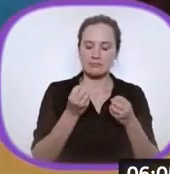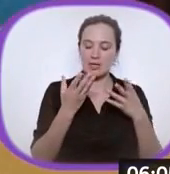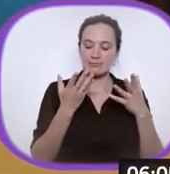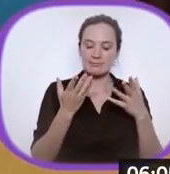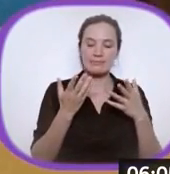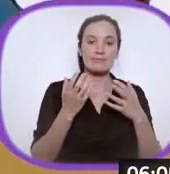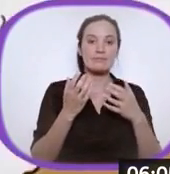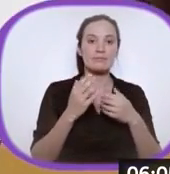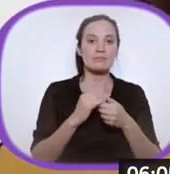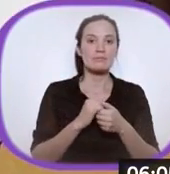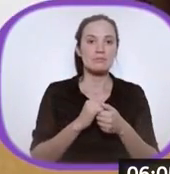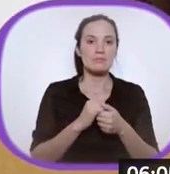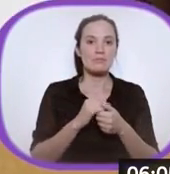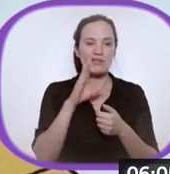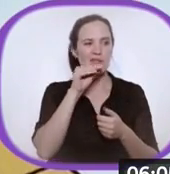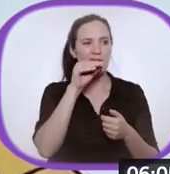Bien.